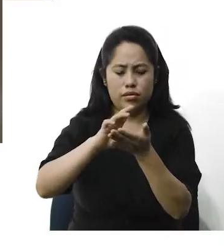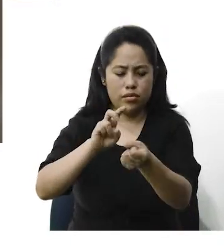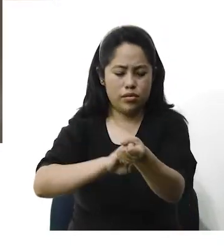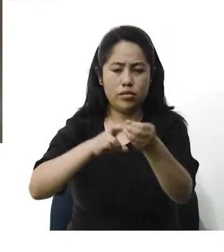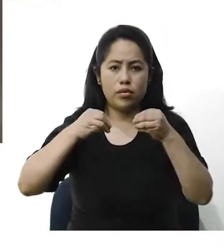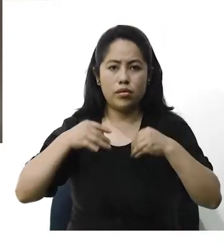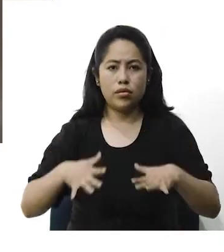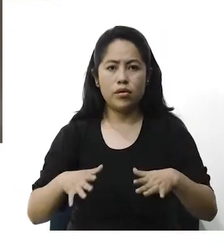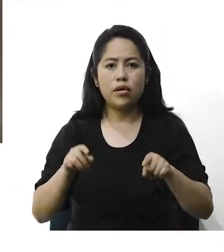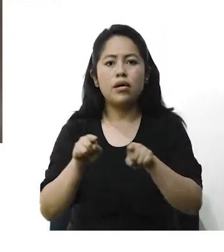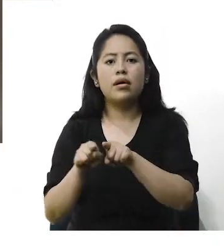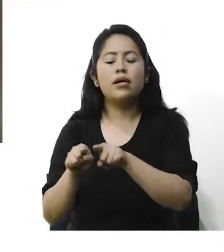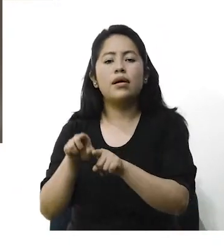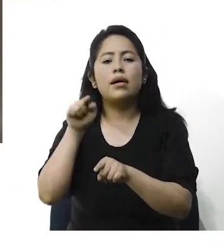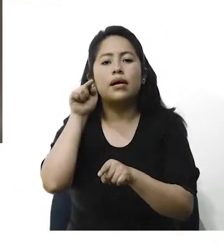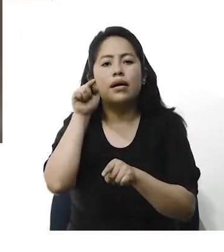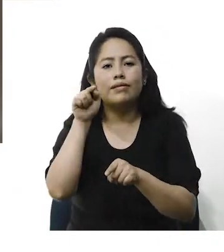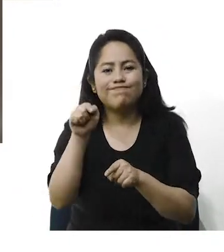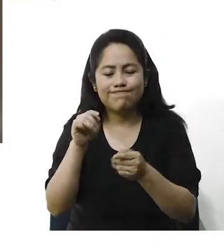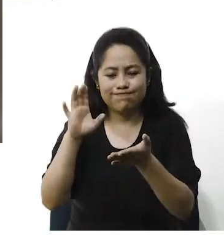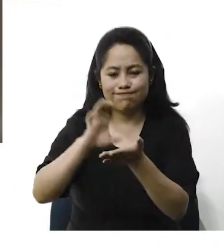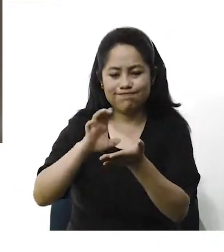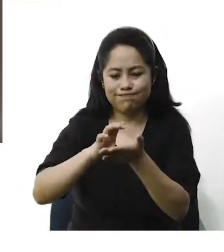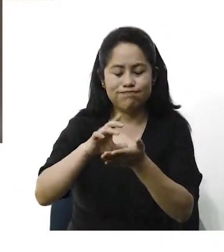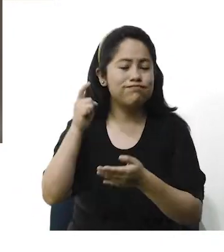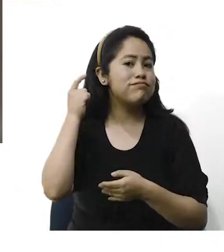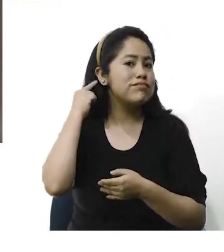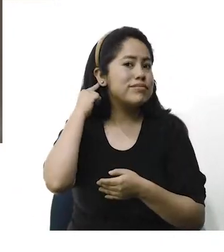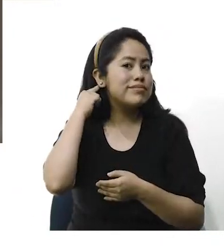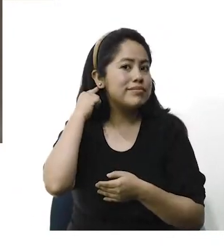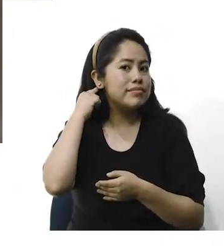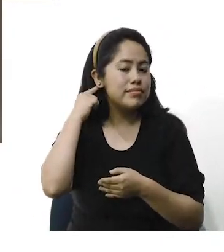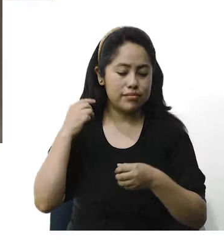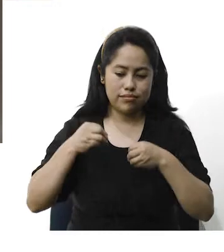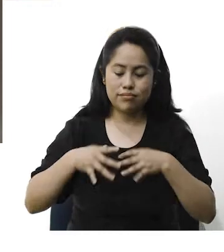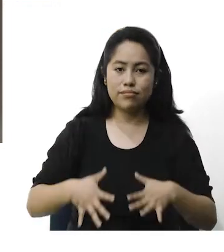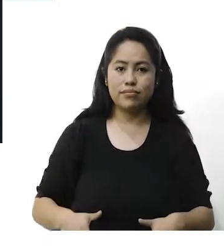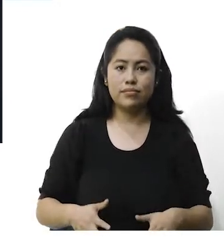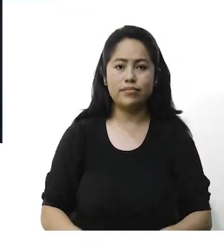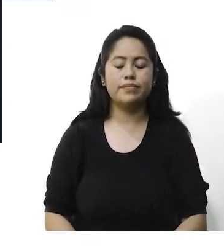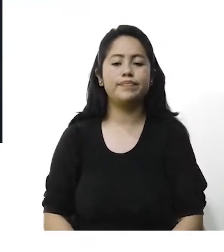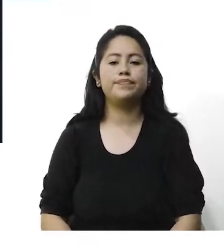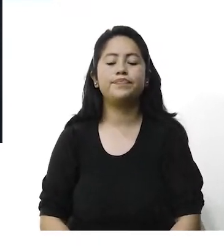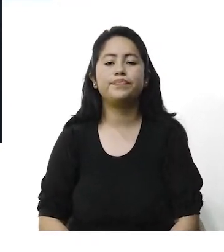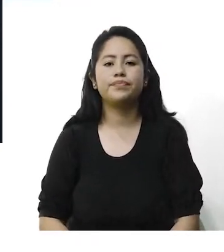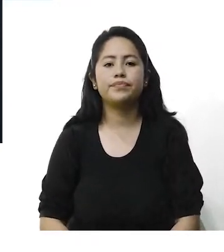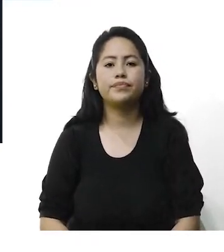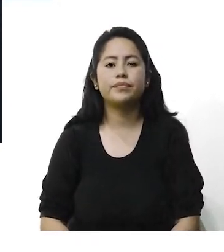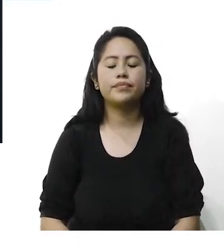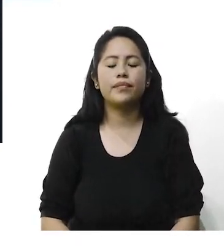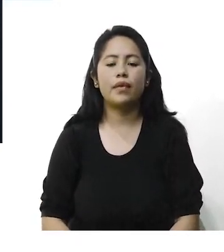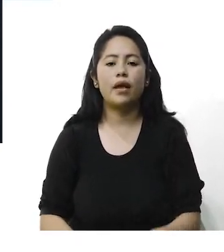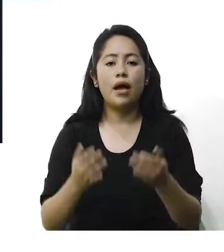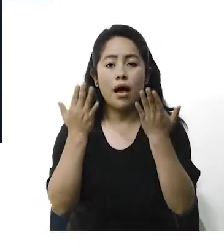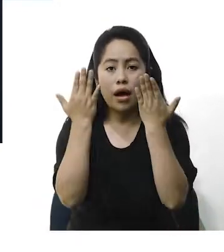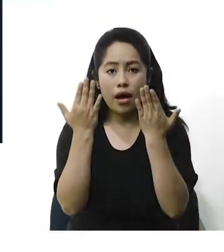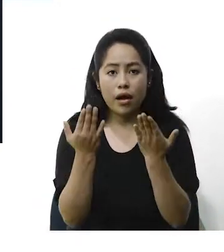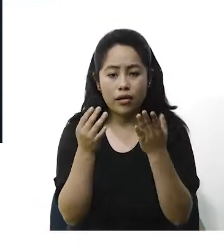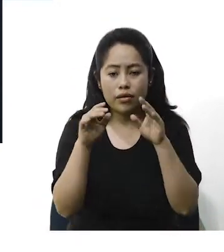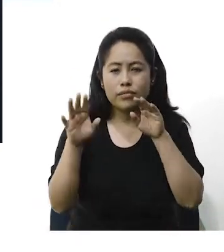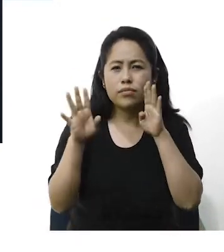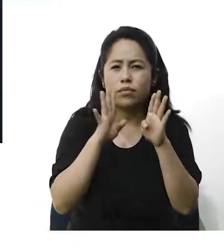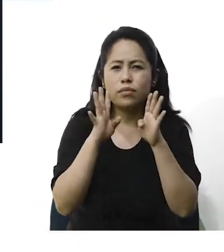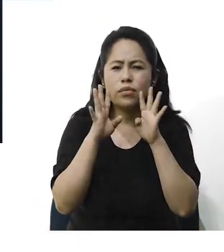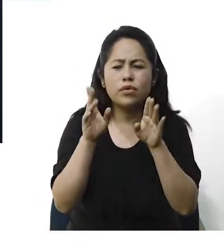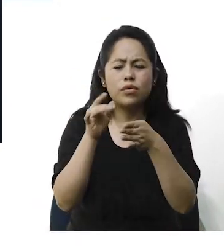del sistema nervioso periférico. Ahora les hablaré de los tipos de neuronas de acuerdo a su función.